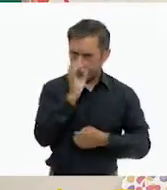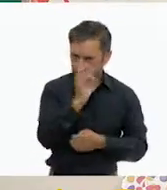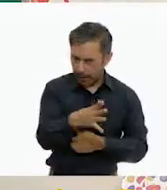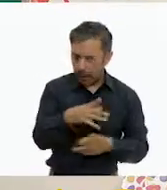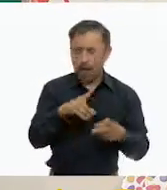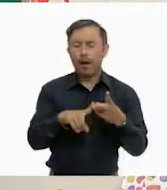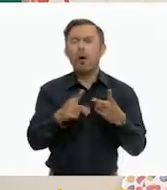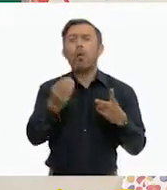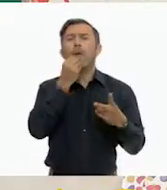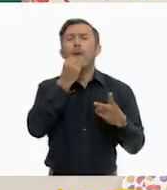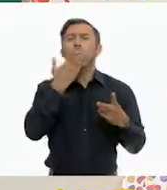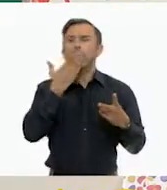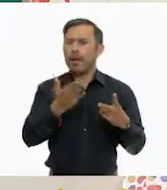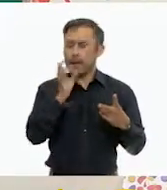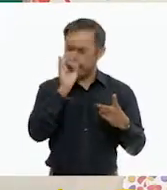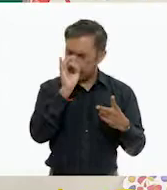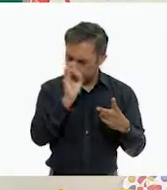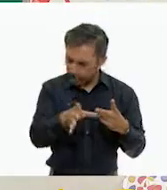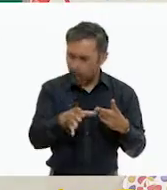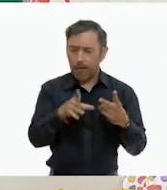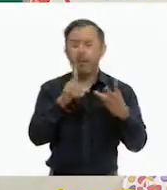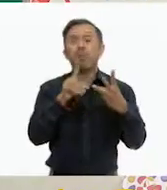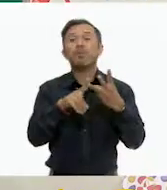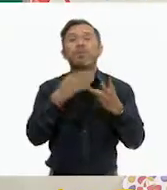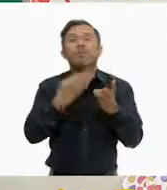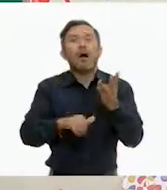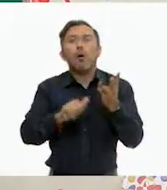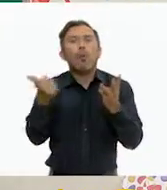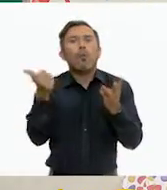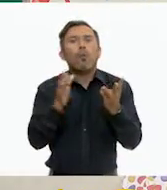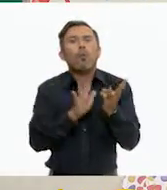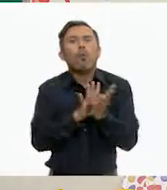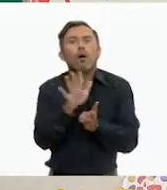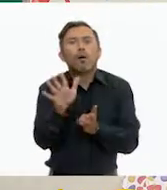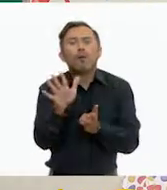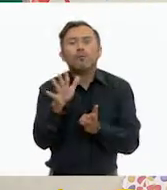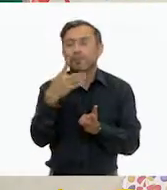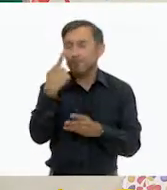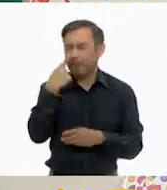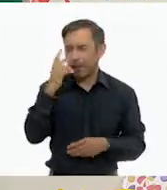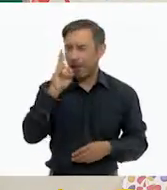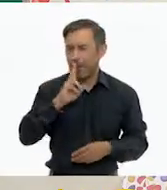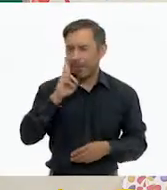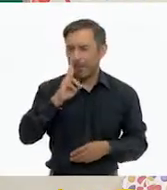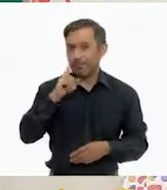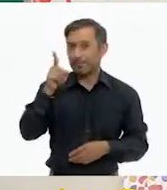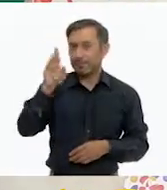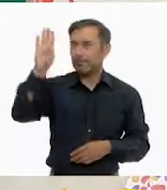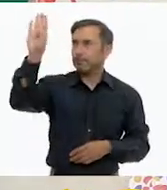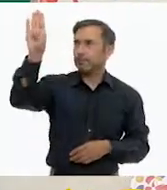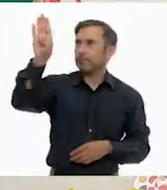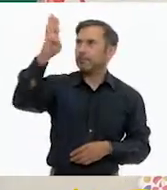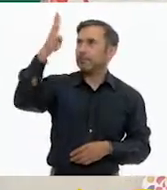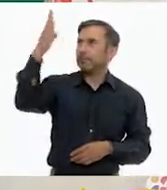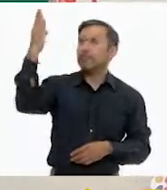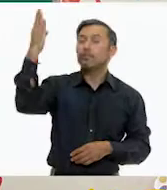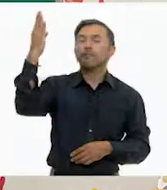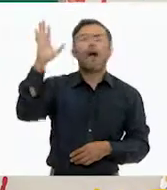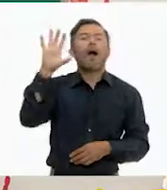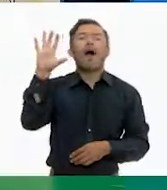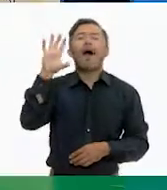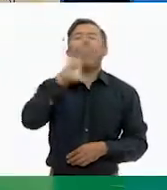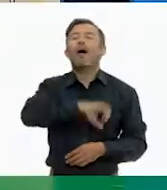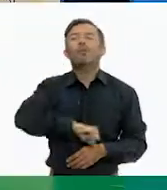tenemos alimentación. Ahora vamos a ver lo que nos encanta.